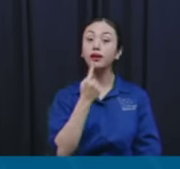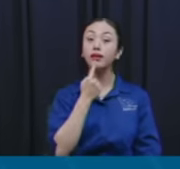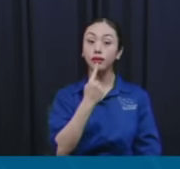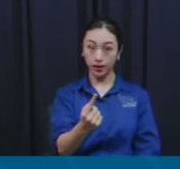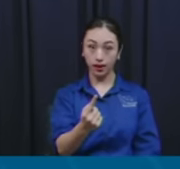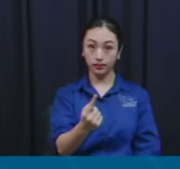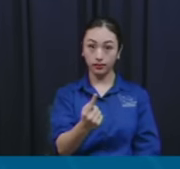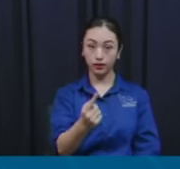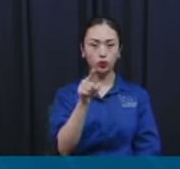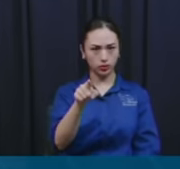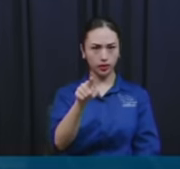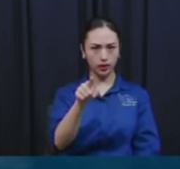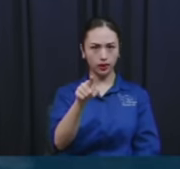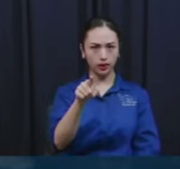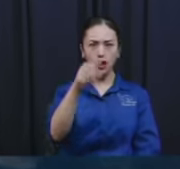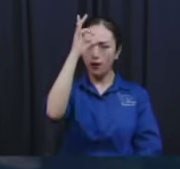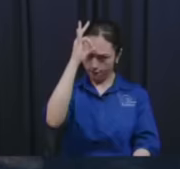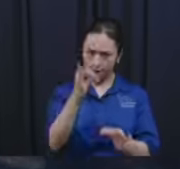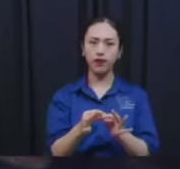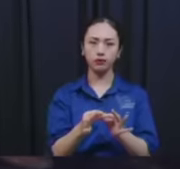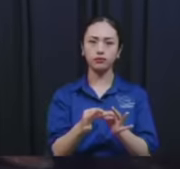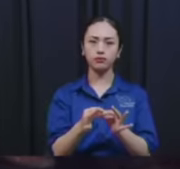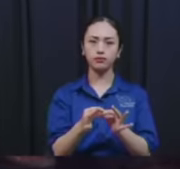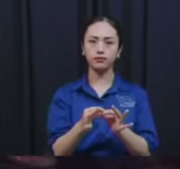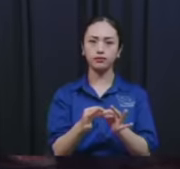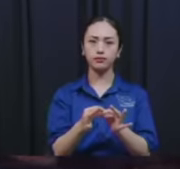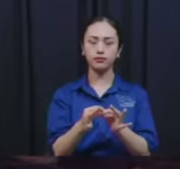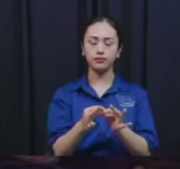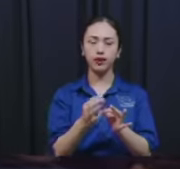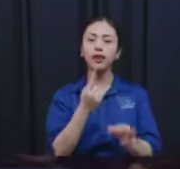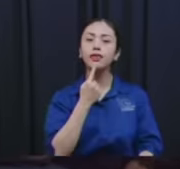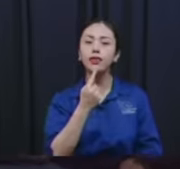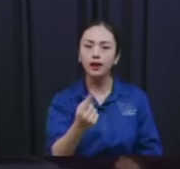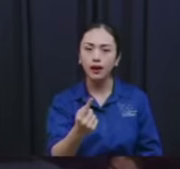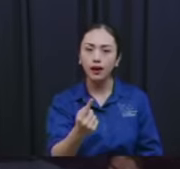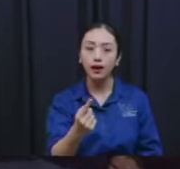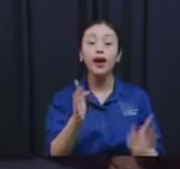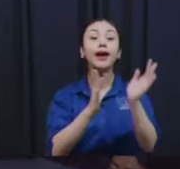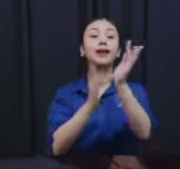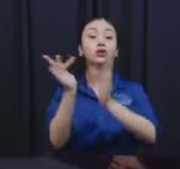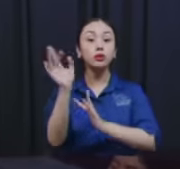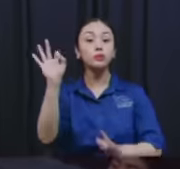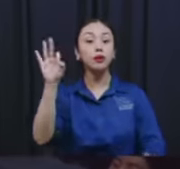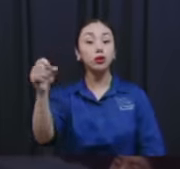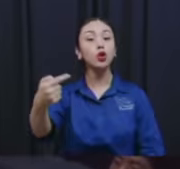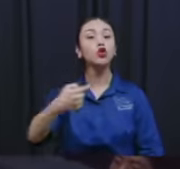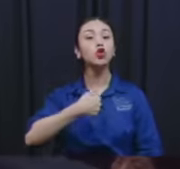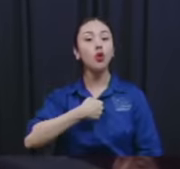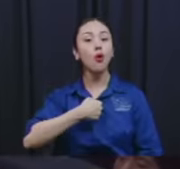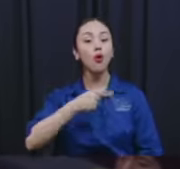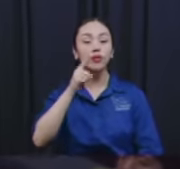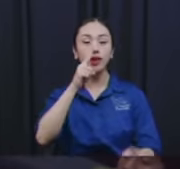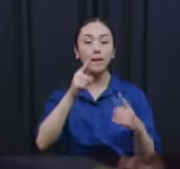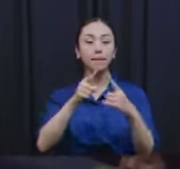pero téngame confianza en fe no le voy a decir nada malo si Jesús es pastor yo soy pastor